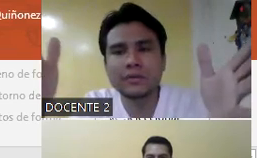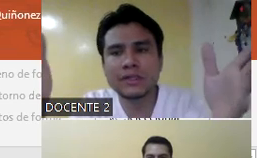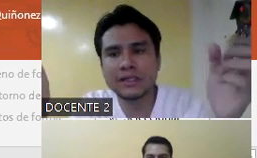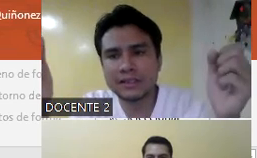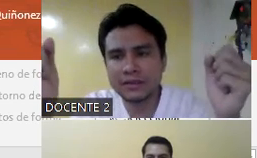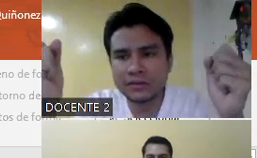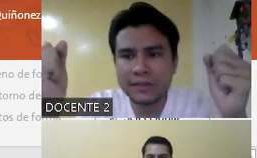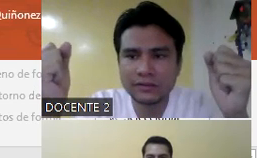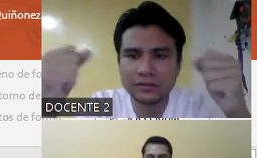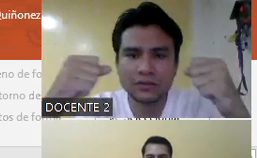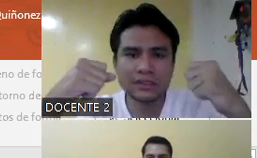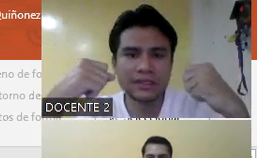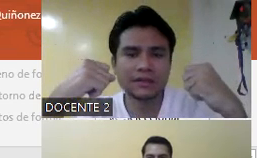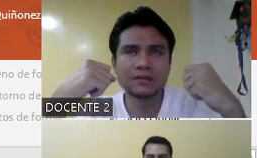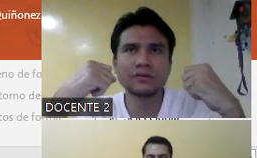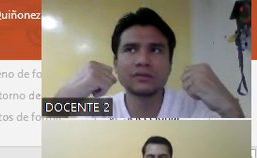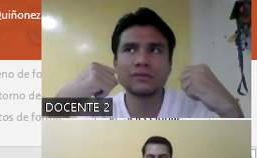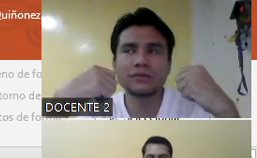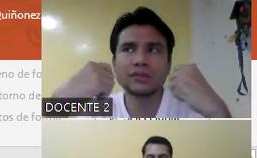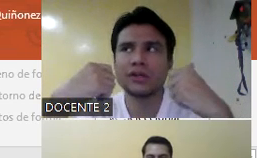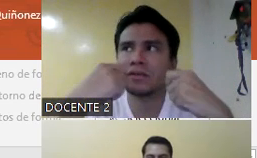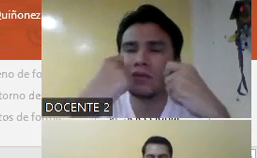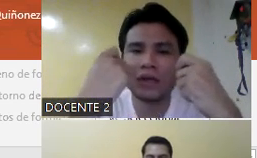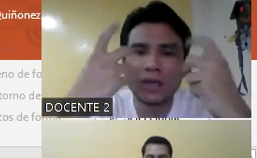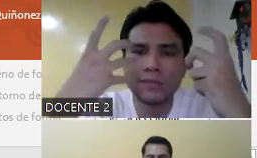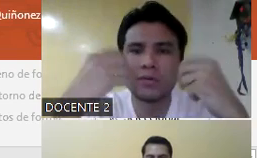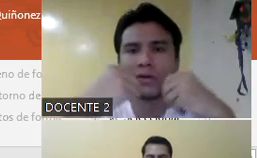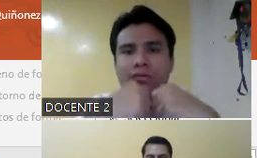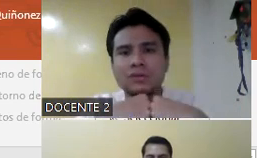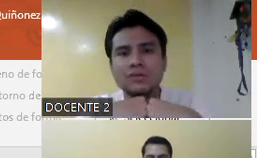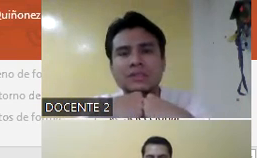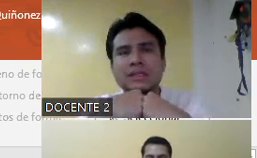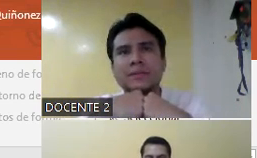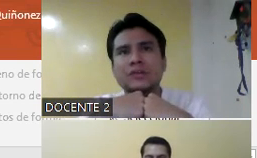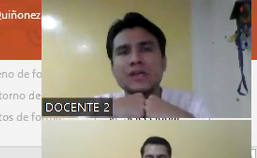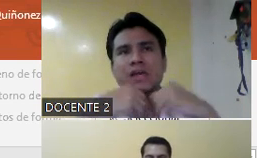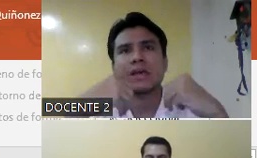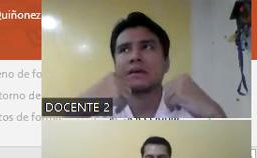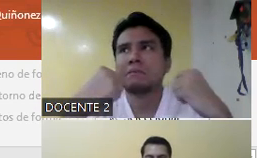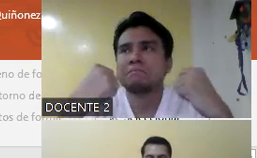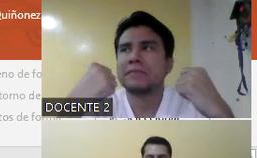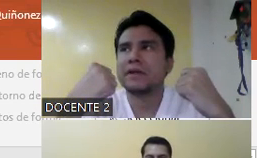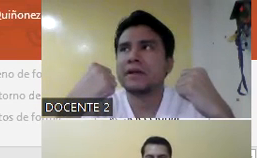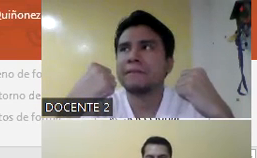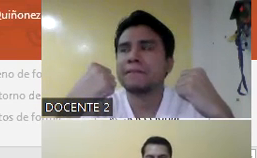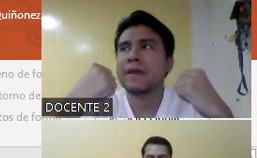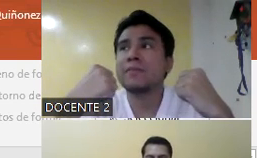dilatación como tal de ciertos vasos o de ciertas funciones. Un ejemplo, cuando nosotros estamos